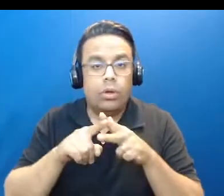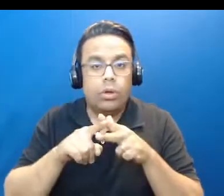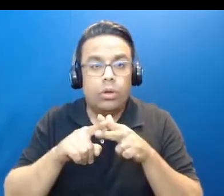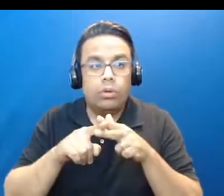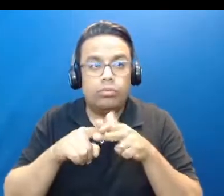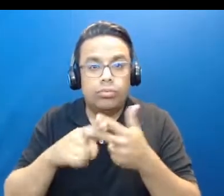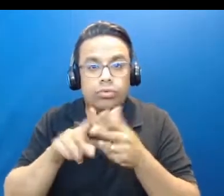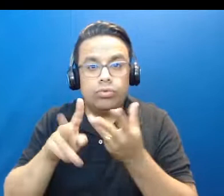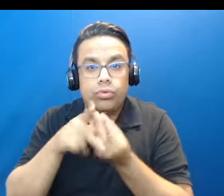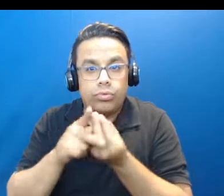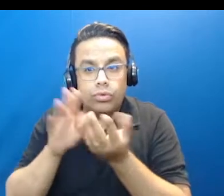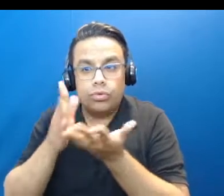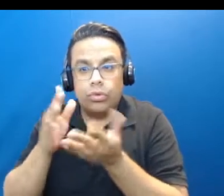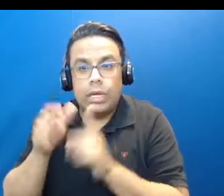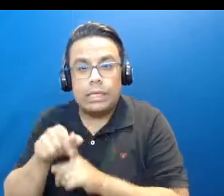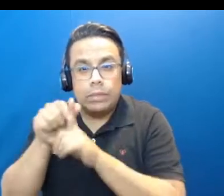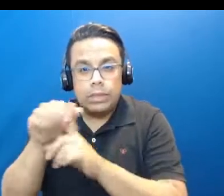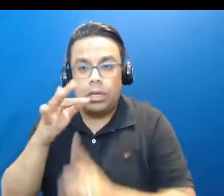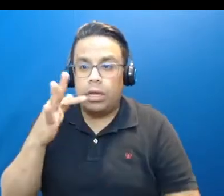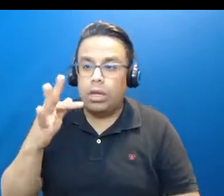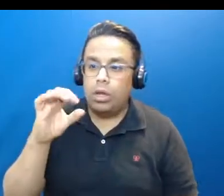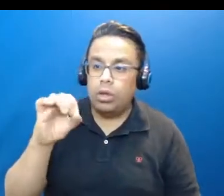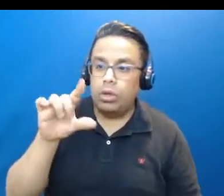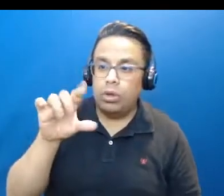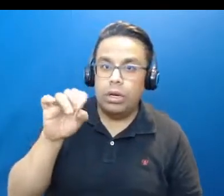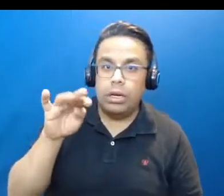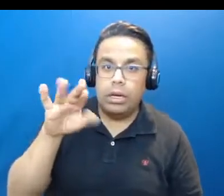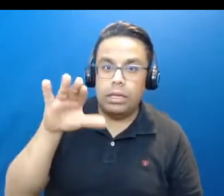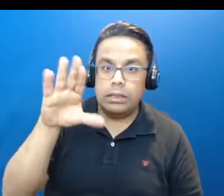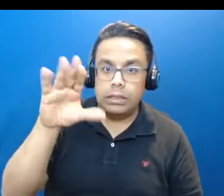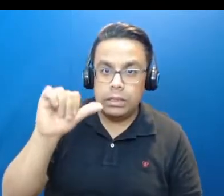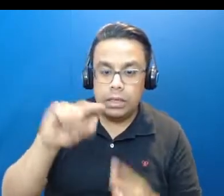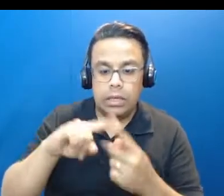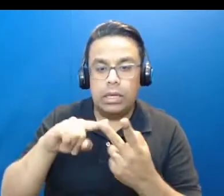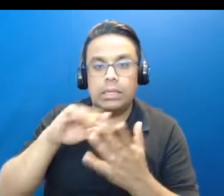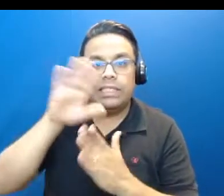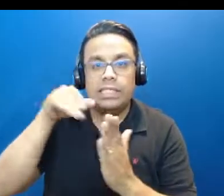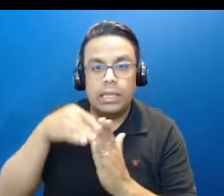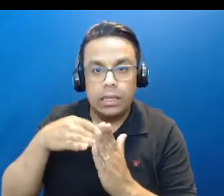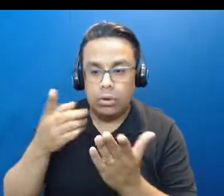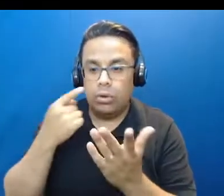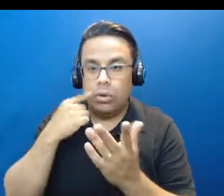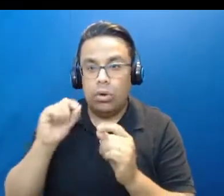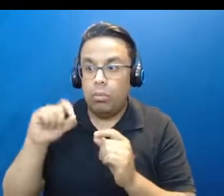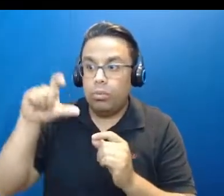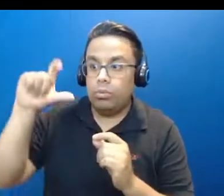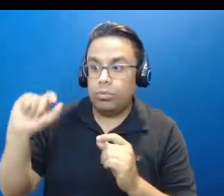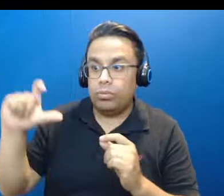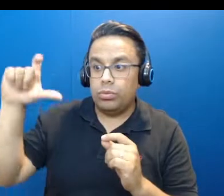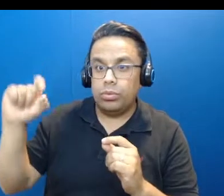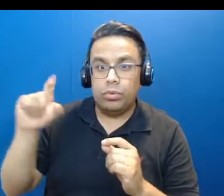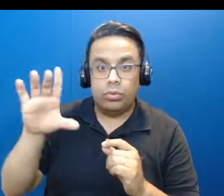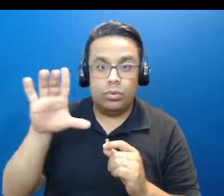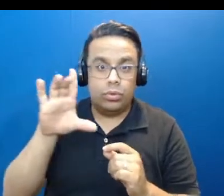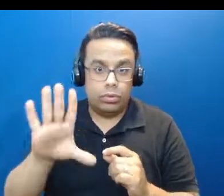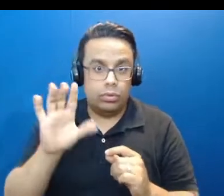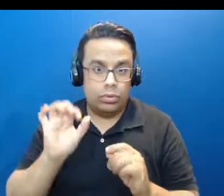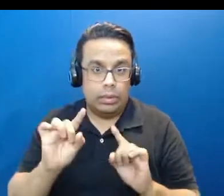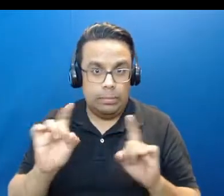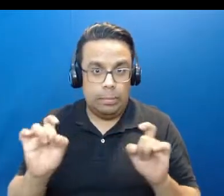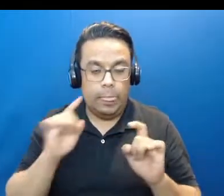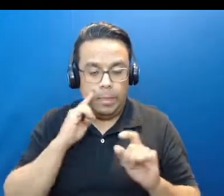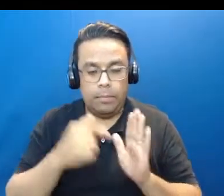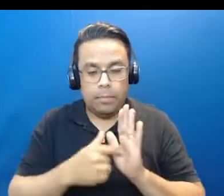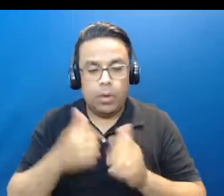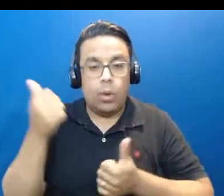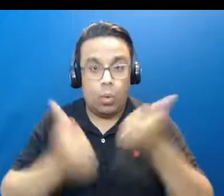específicas de tolerancias, de centros y de edición de cotas. Lo primero que les sugiero es crear un estilo de acotado y para eso